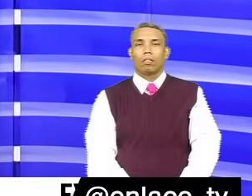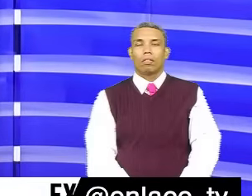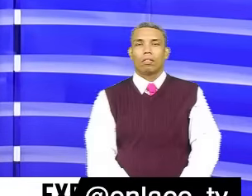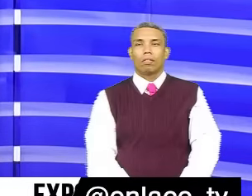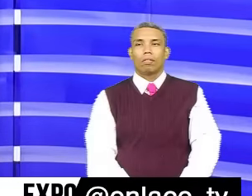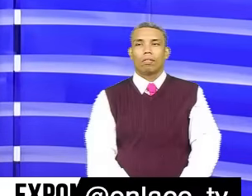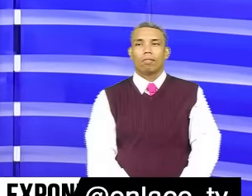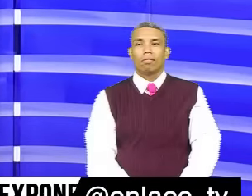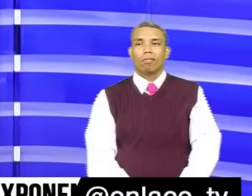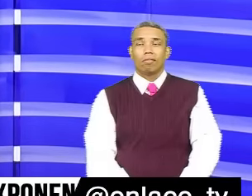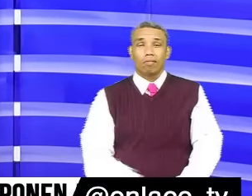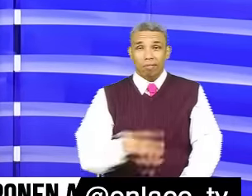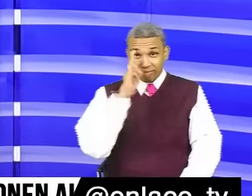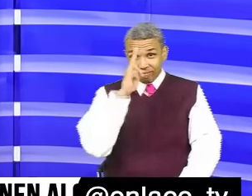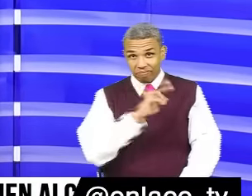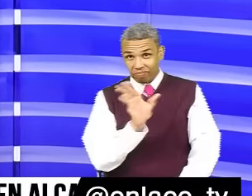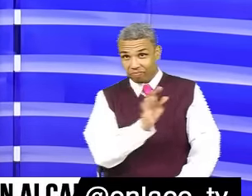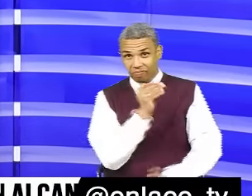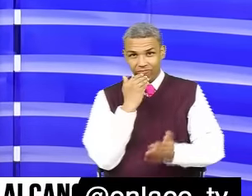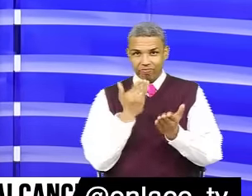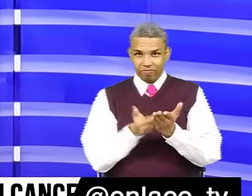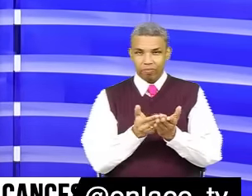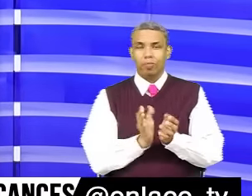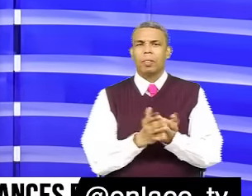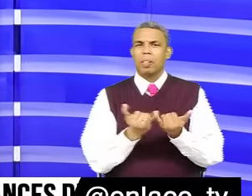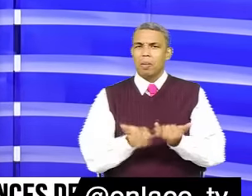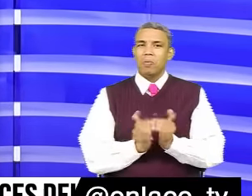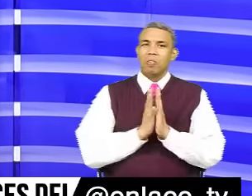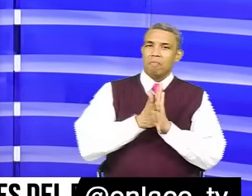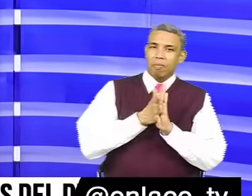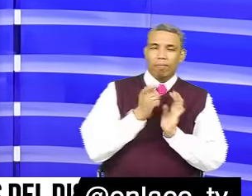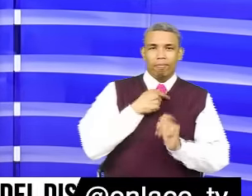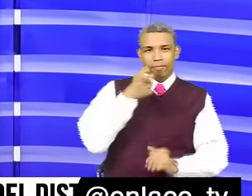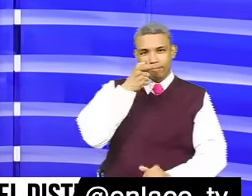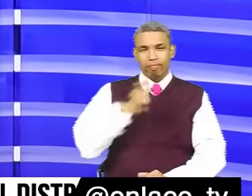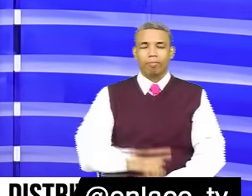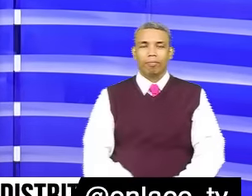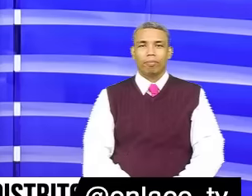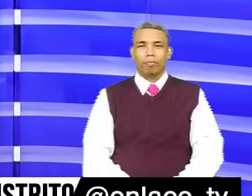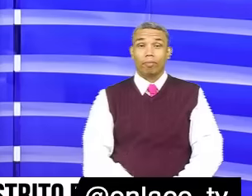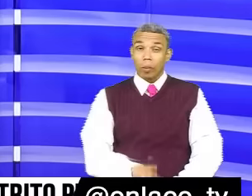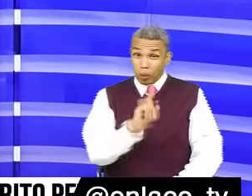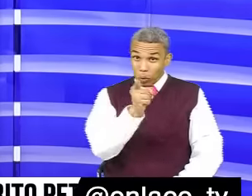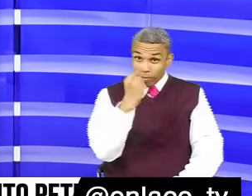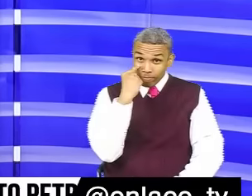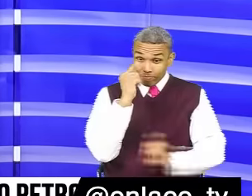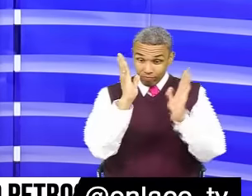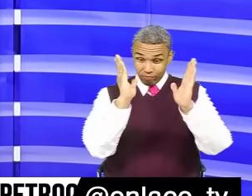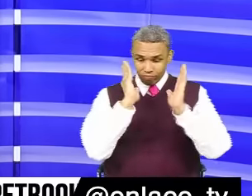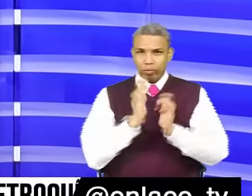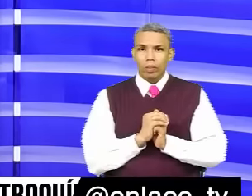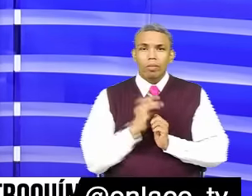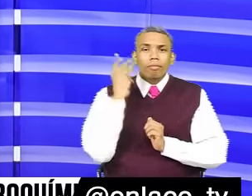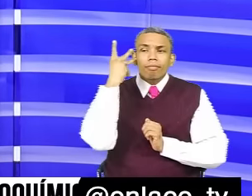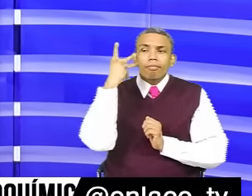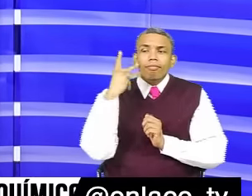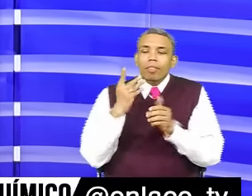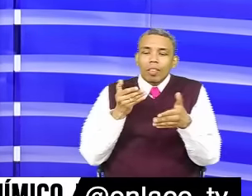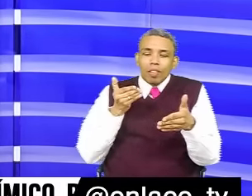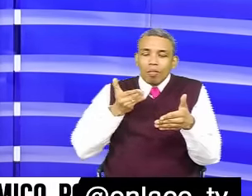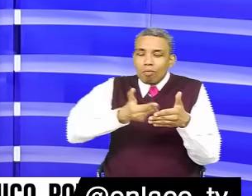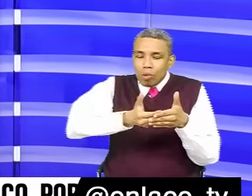Hola a todos, muy buenas noches, bienvenidos a la buena información de cultura y entretenimiento en La Mira. Y presten mucha atención porque restan 3 días para que las